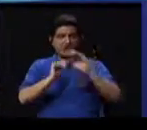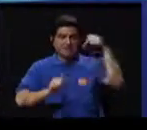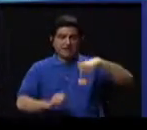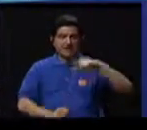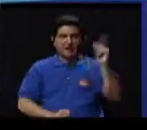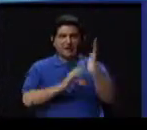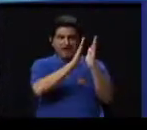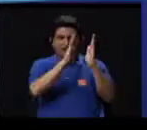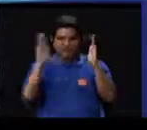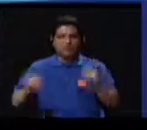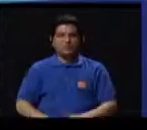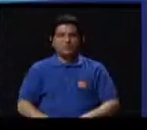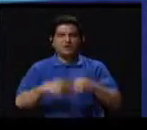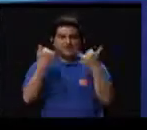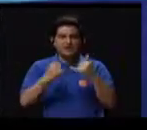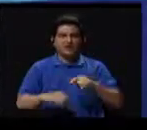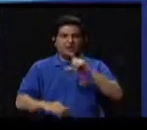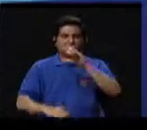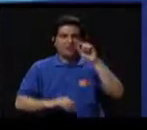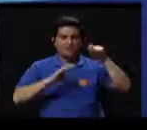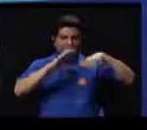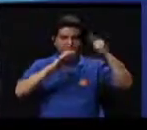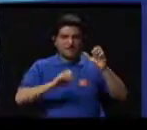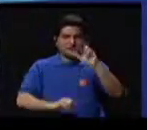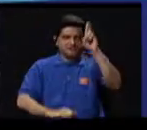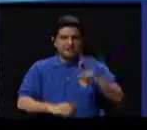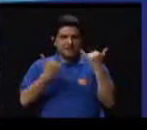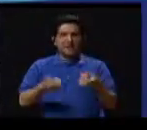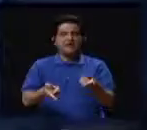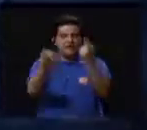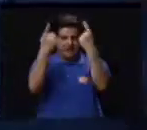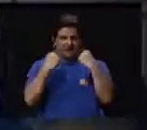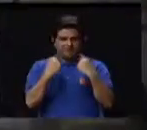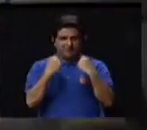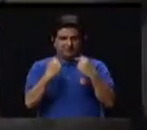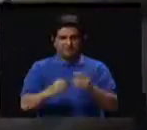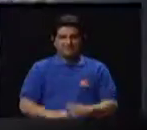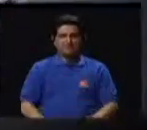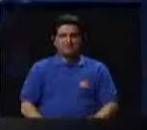estamos conversando el lunes de Cinemateca. Vamos a Cinético y ya regresamos.